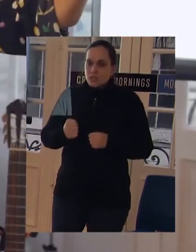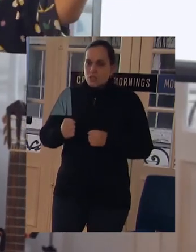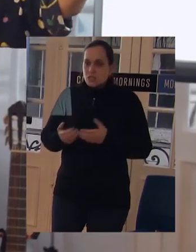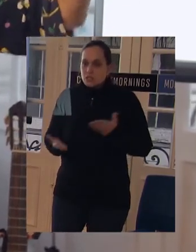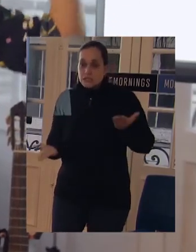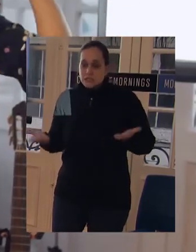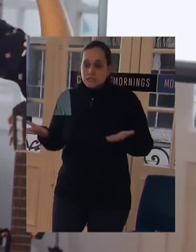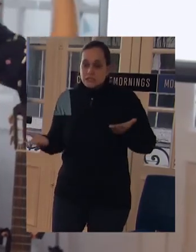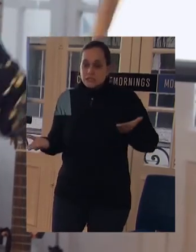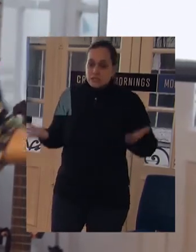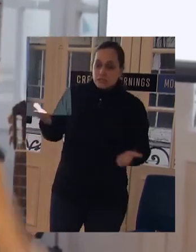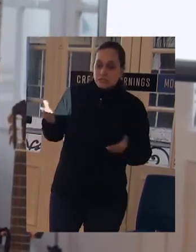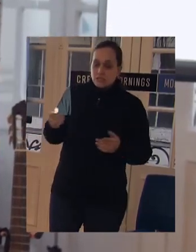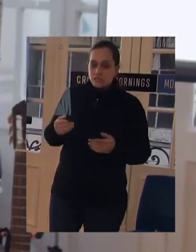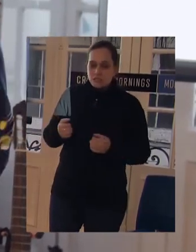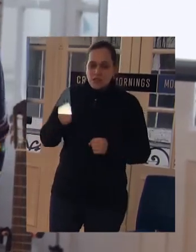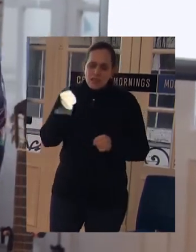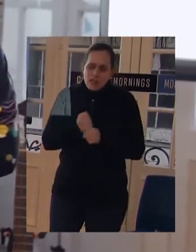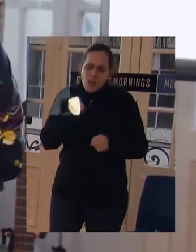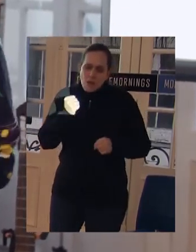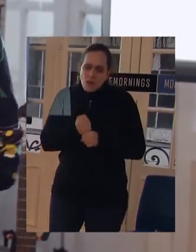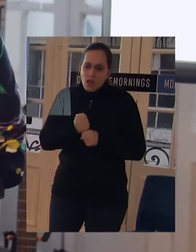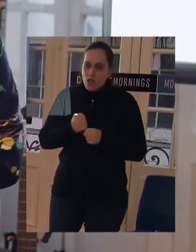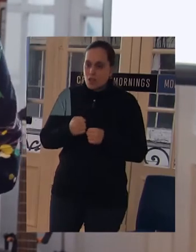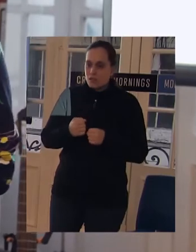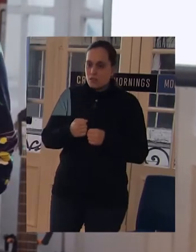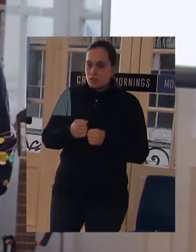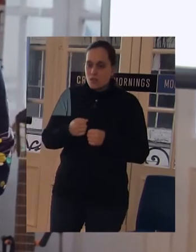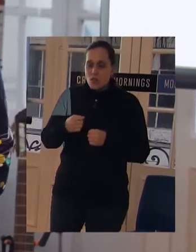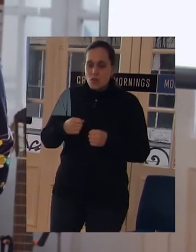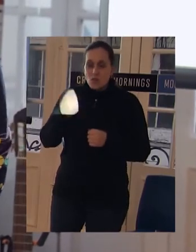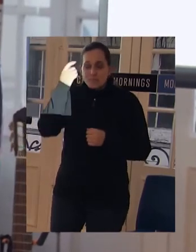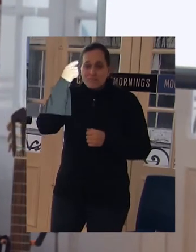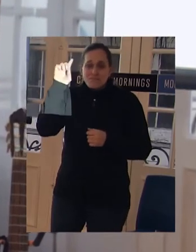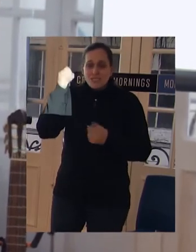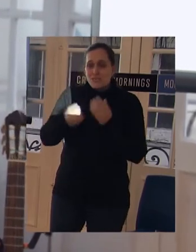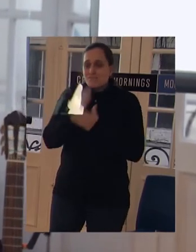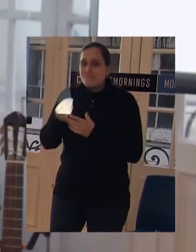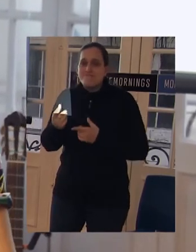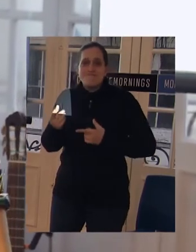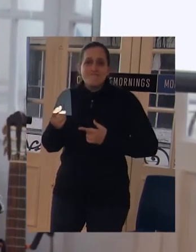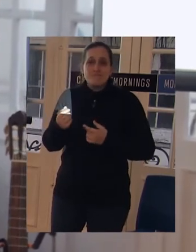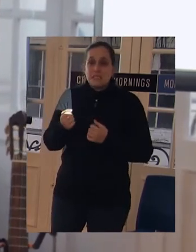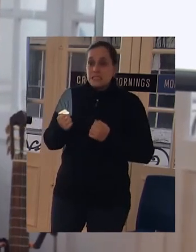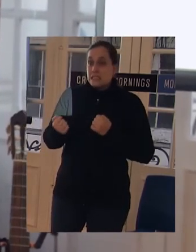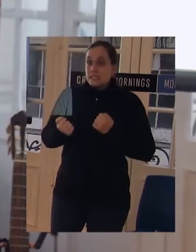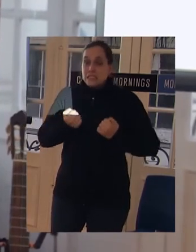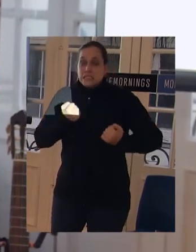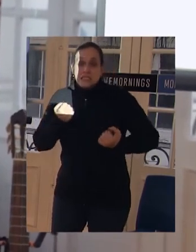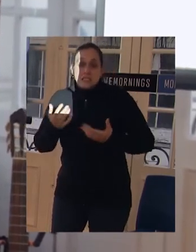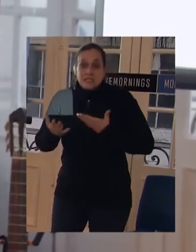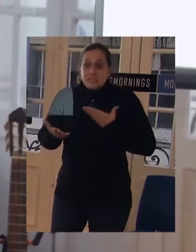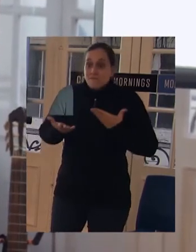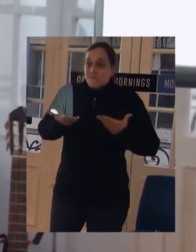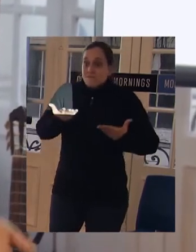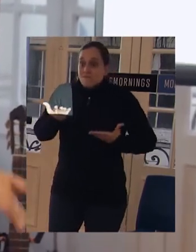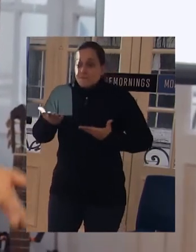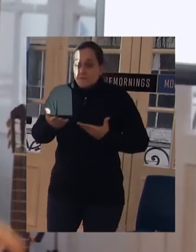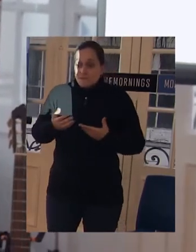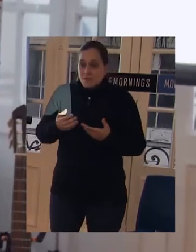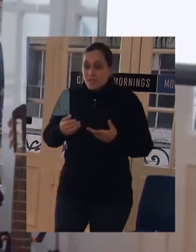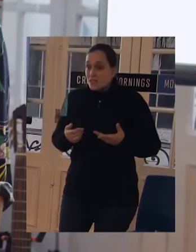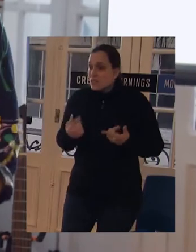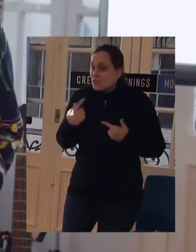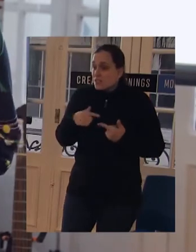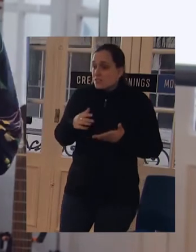el sustento, y no estaba teniendo espacio a la creatividad. Entré en crisis, obvio. Me di cuenta que no